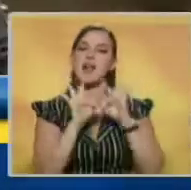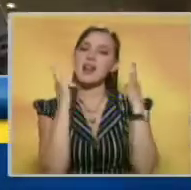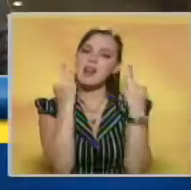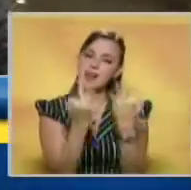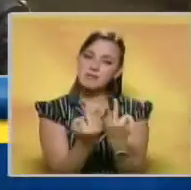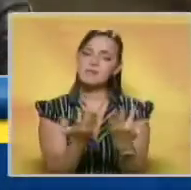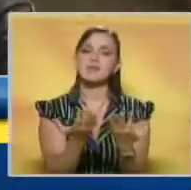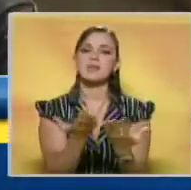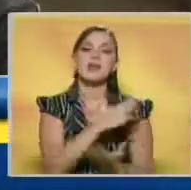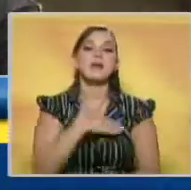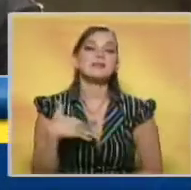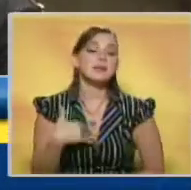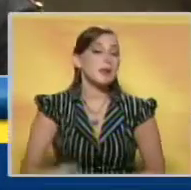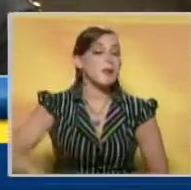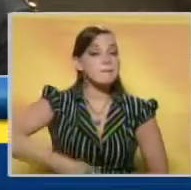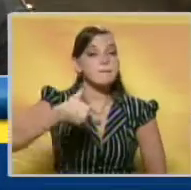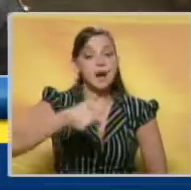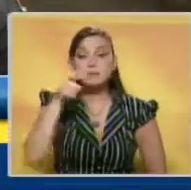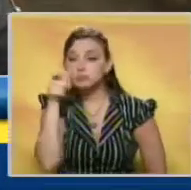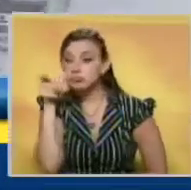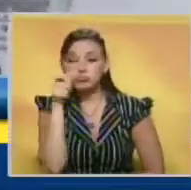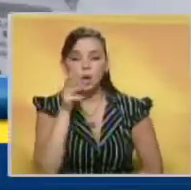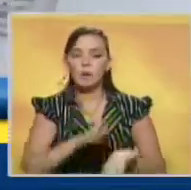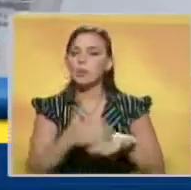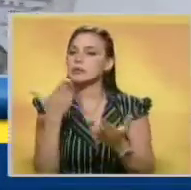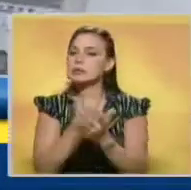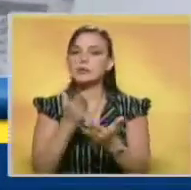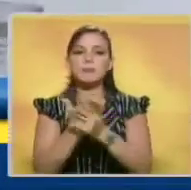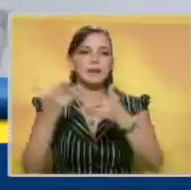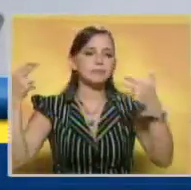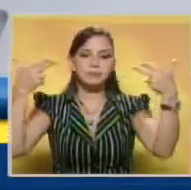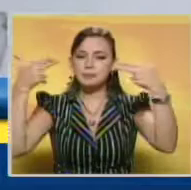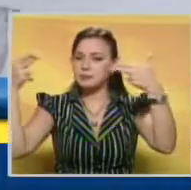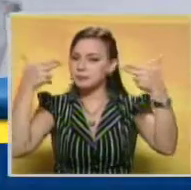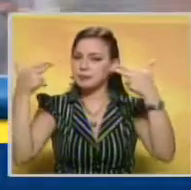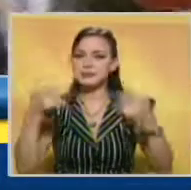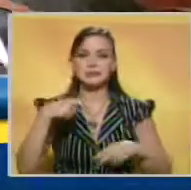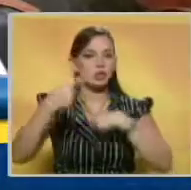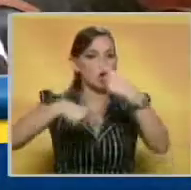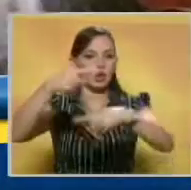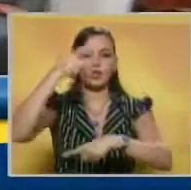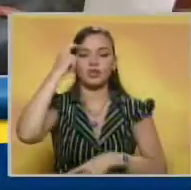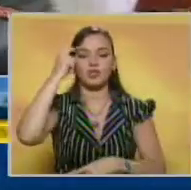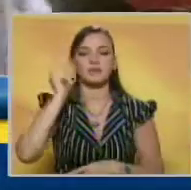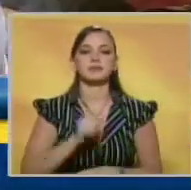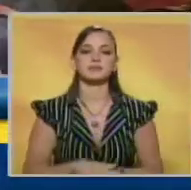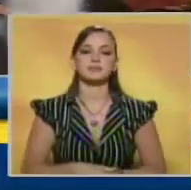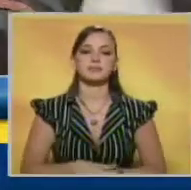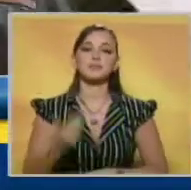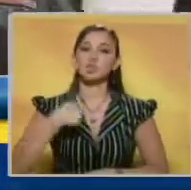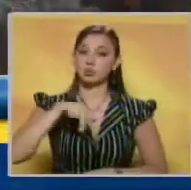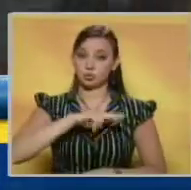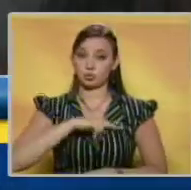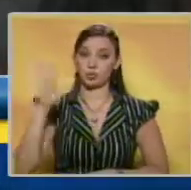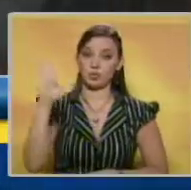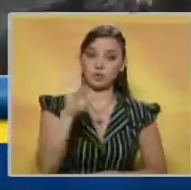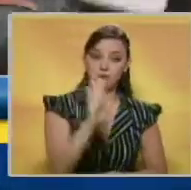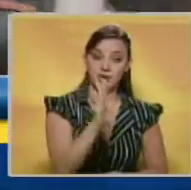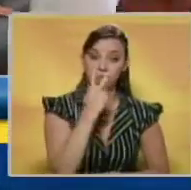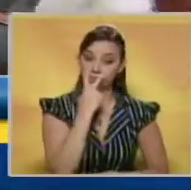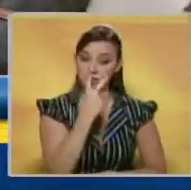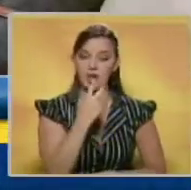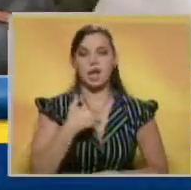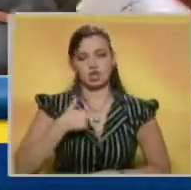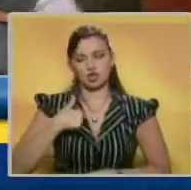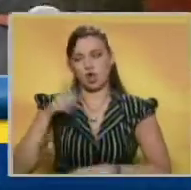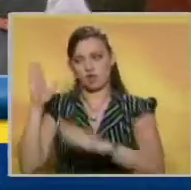urgentes de seguridad en la zona, pues dicen que las balaceras ocurren casi a diario. Estoy, como se llama ahorita, de visita aquí de Barquisimeto,